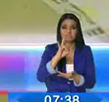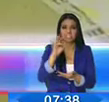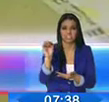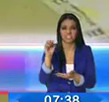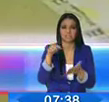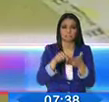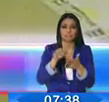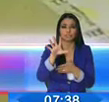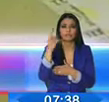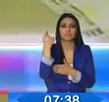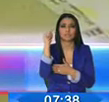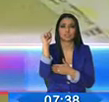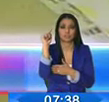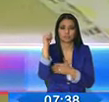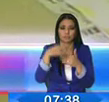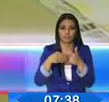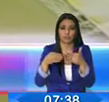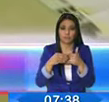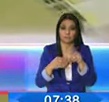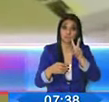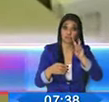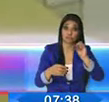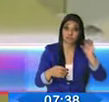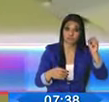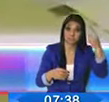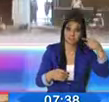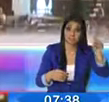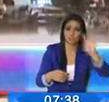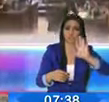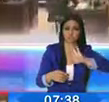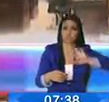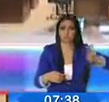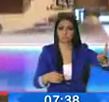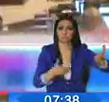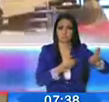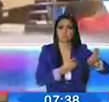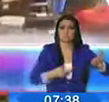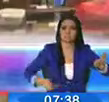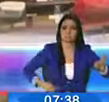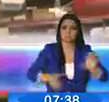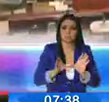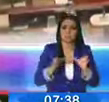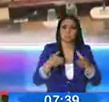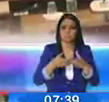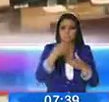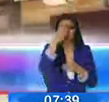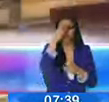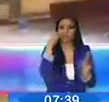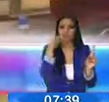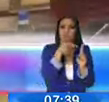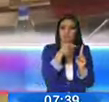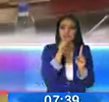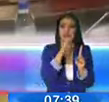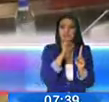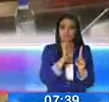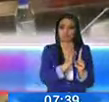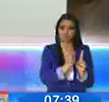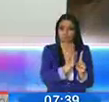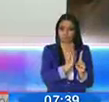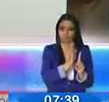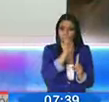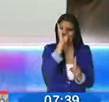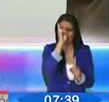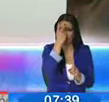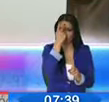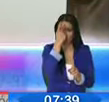dólares y no de 229 millones como lo había manifestado el presidente de la comisión de educación del legislativo augusto espinoza